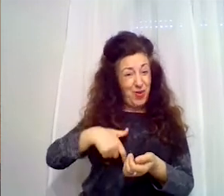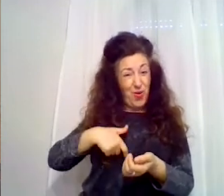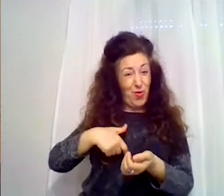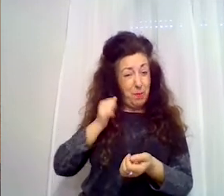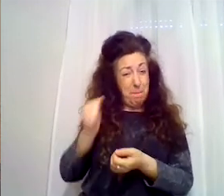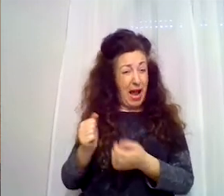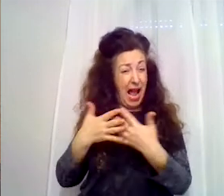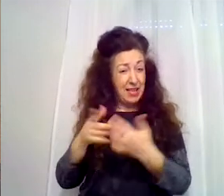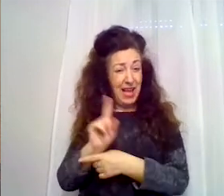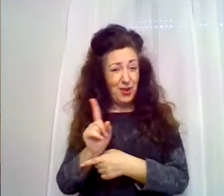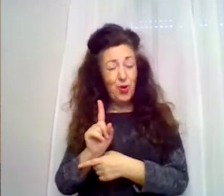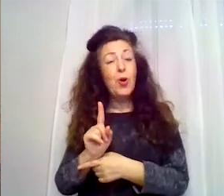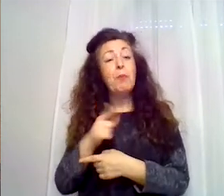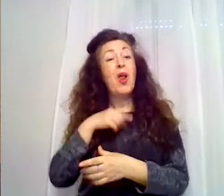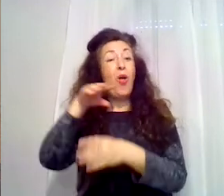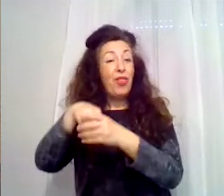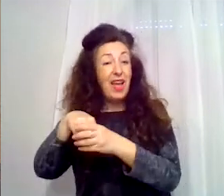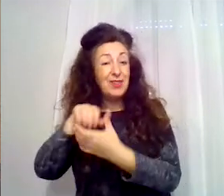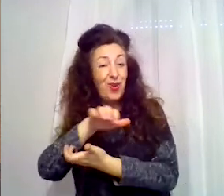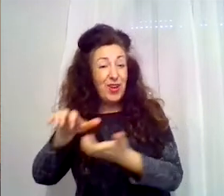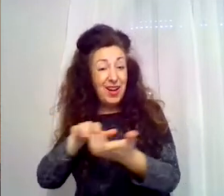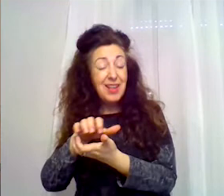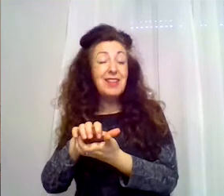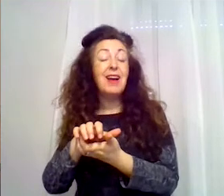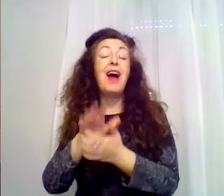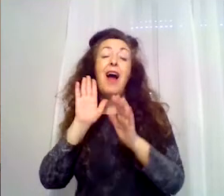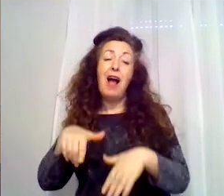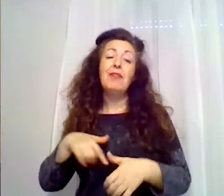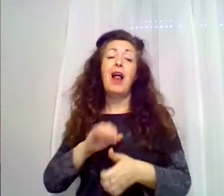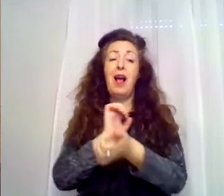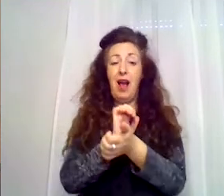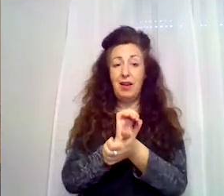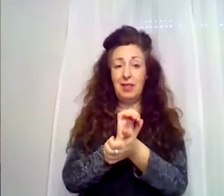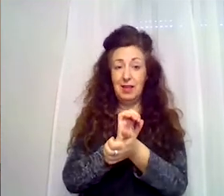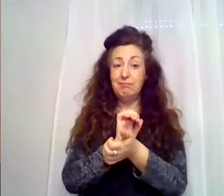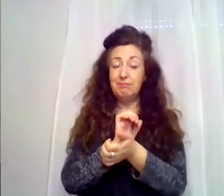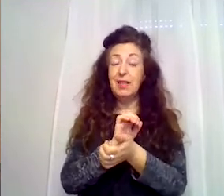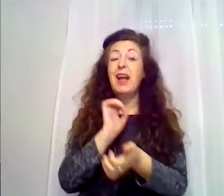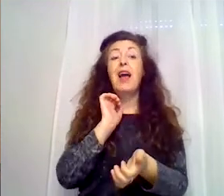que se sabe de Marlowe, que nos presenta no solo a un estudiante